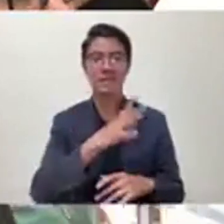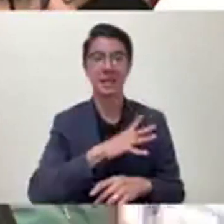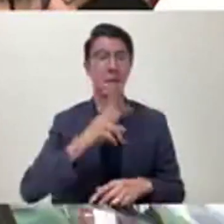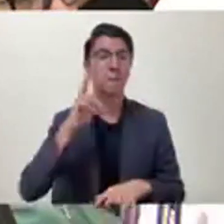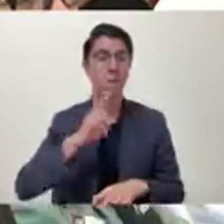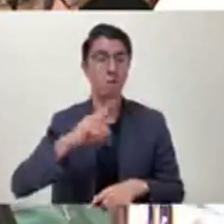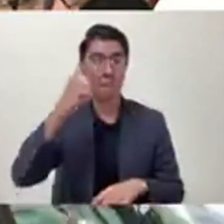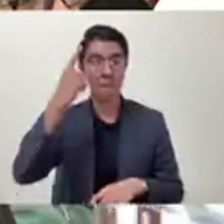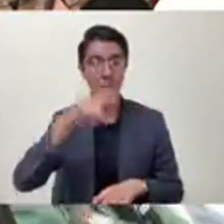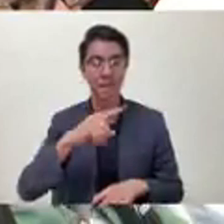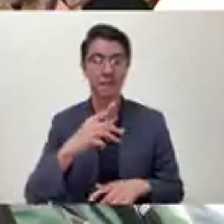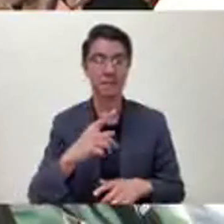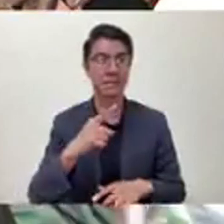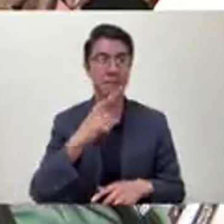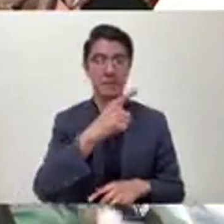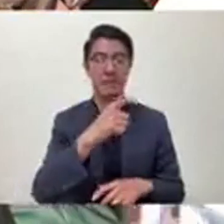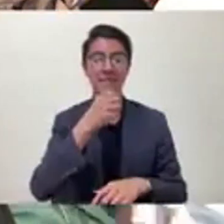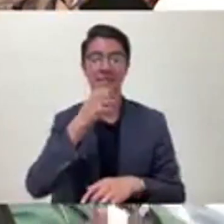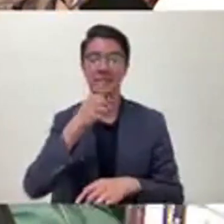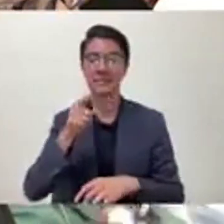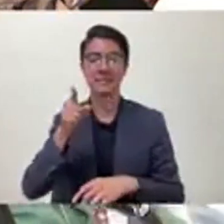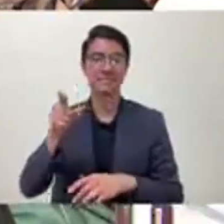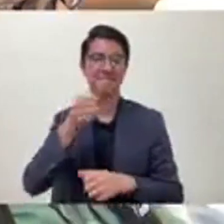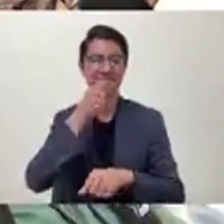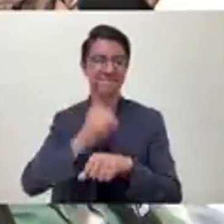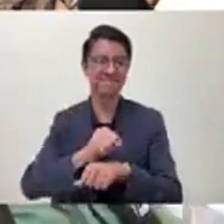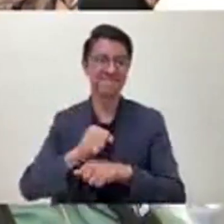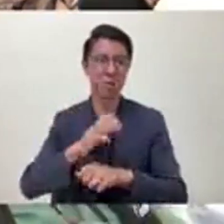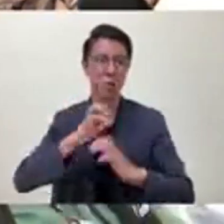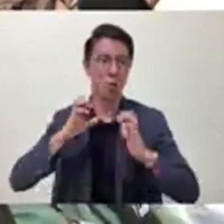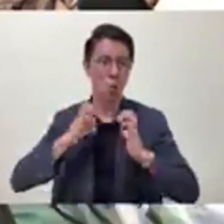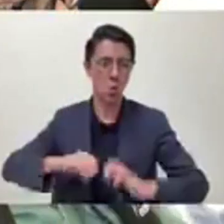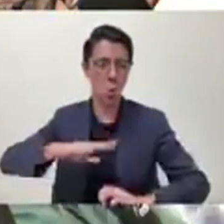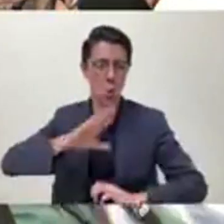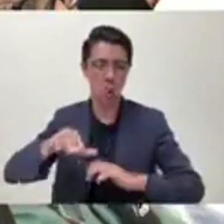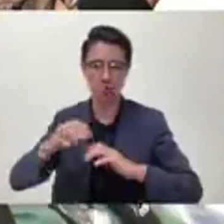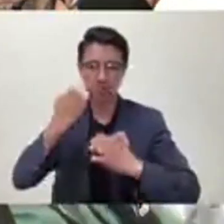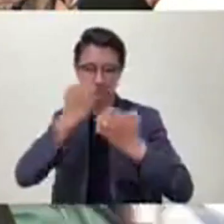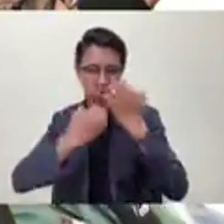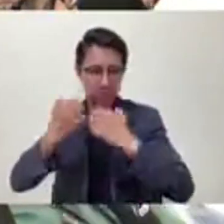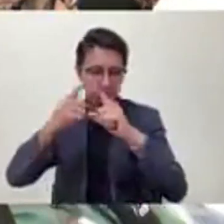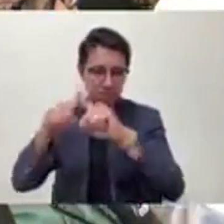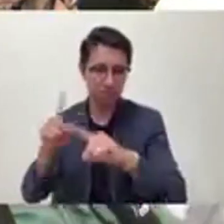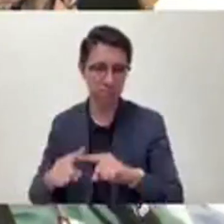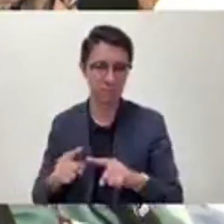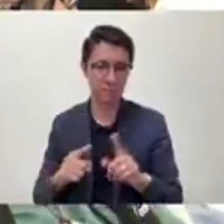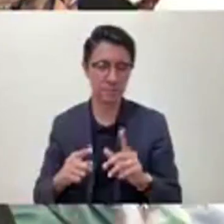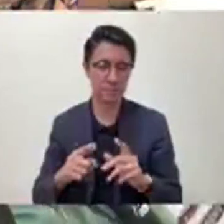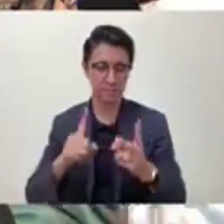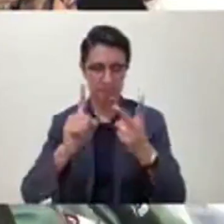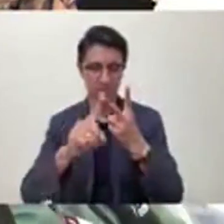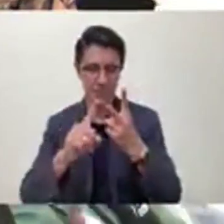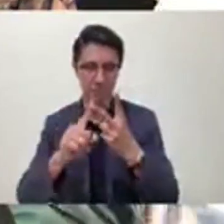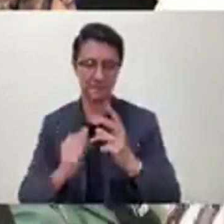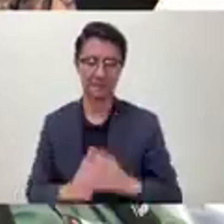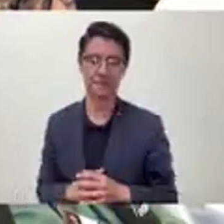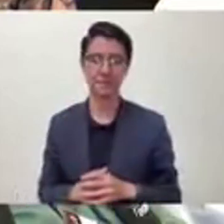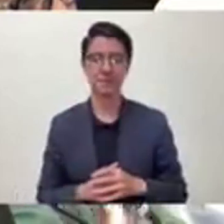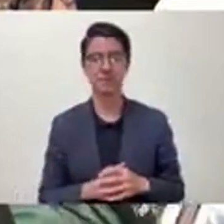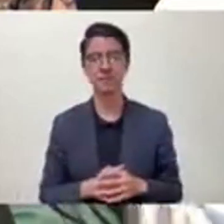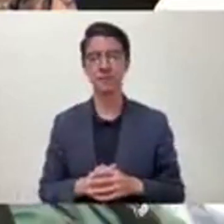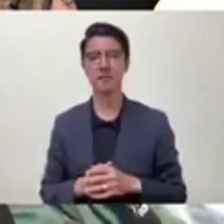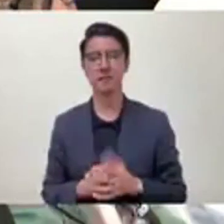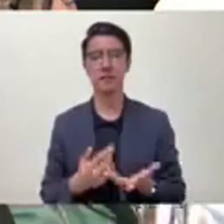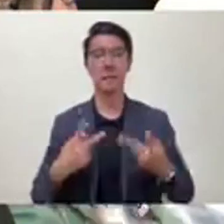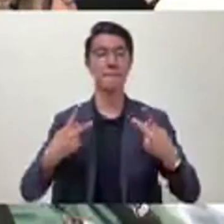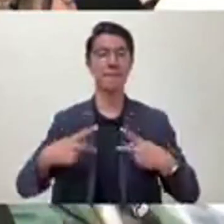importante de la estrategia y en un segundo punto Cómo asegurarse de que las personas que van a pasar por este proceso no